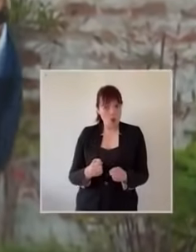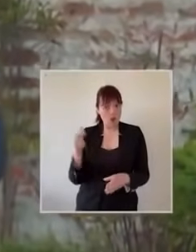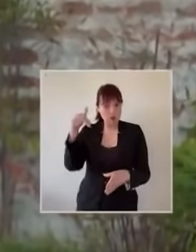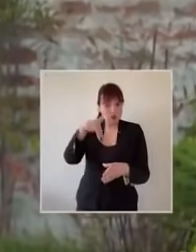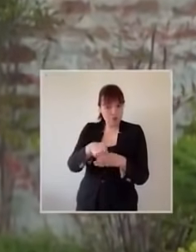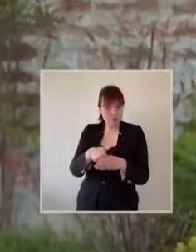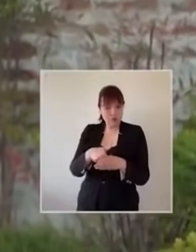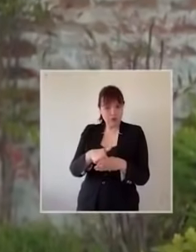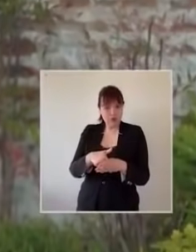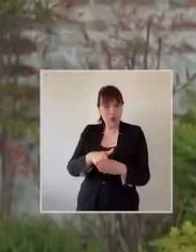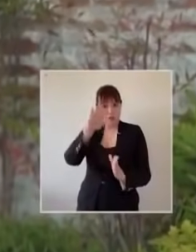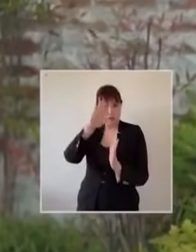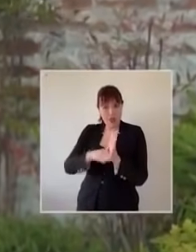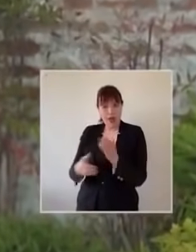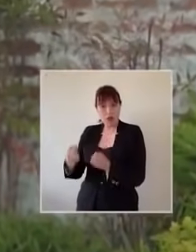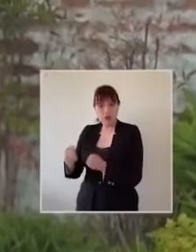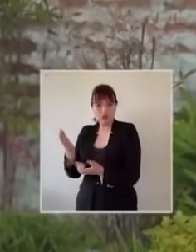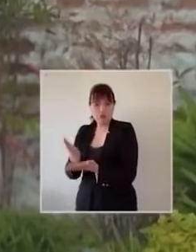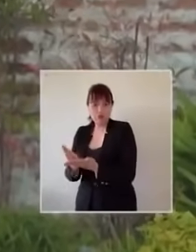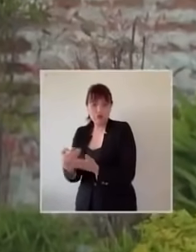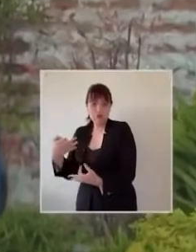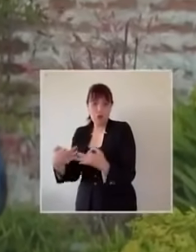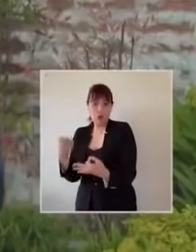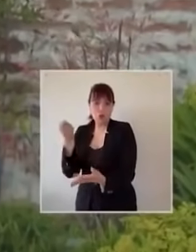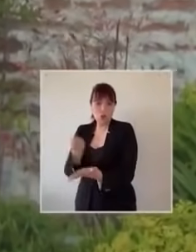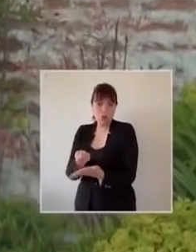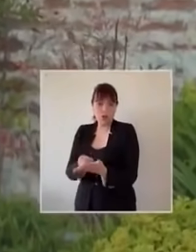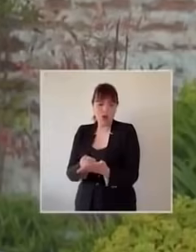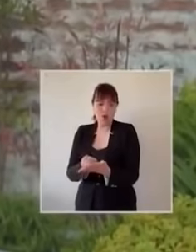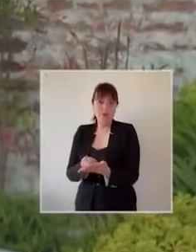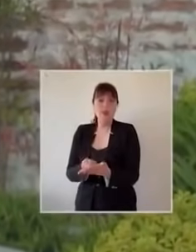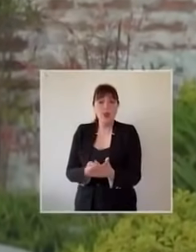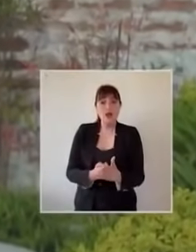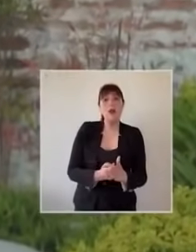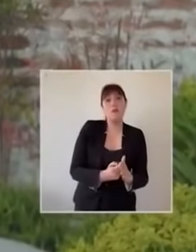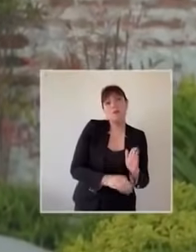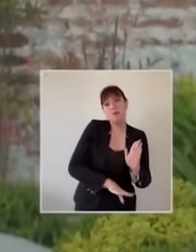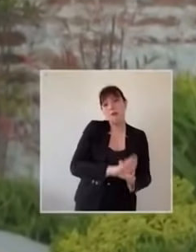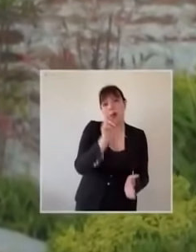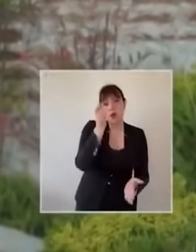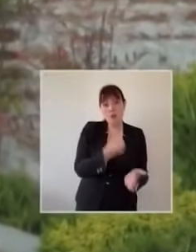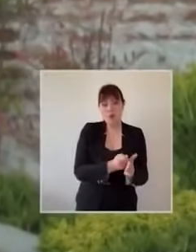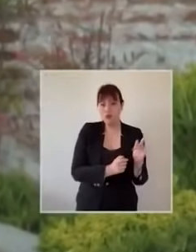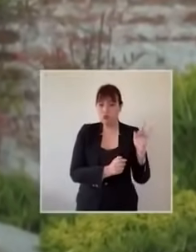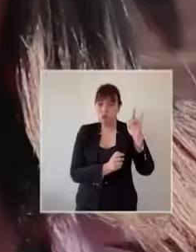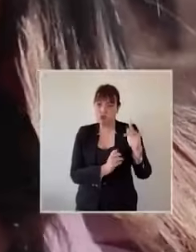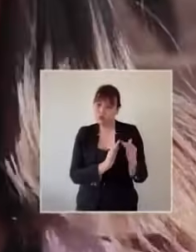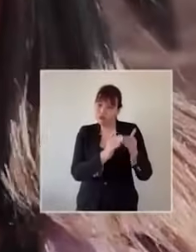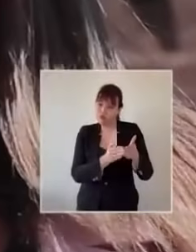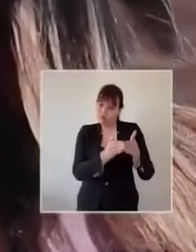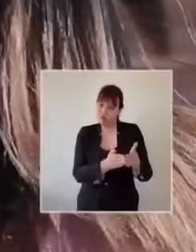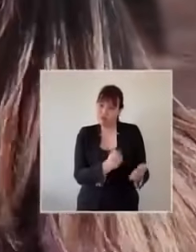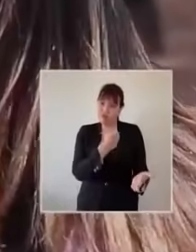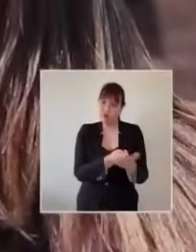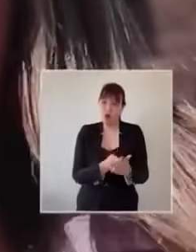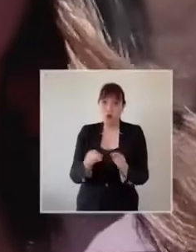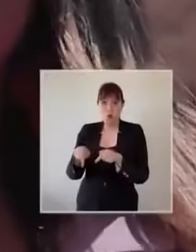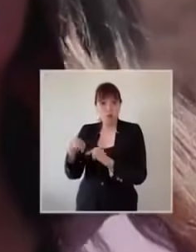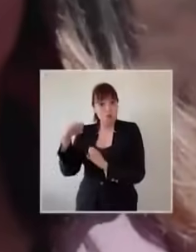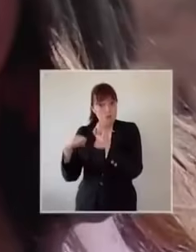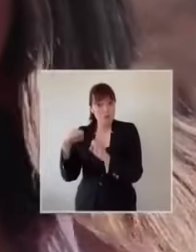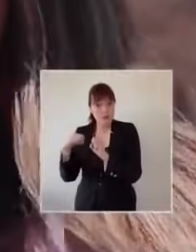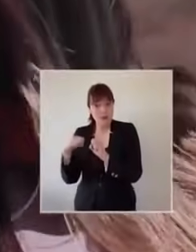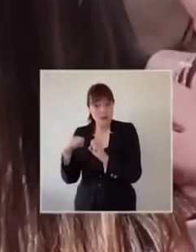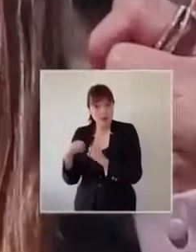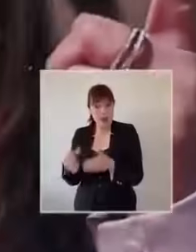más pequeño, el transporte escolar, pagará lo justo. Aunque pagarán más las navieras, el transporte aéreo. Hoy mismo